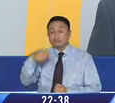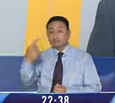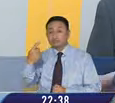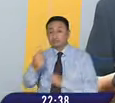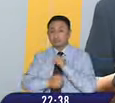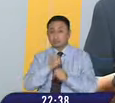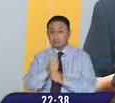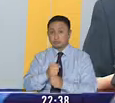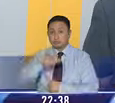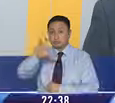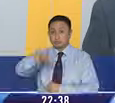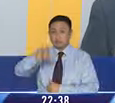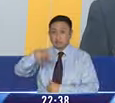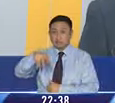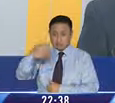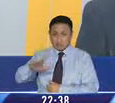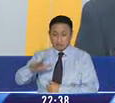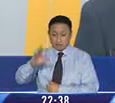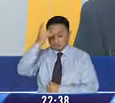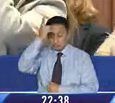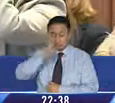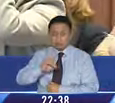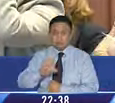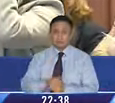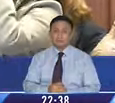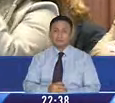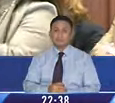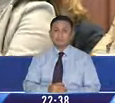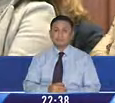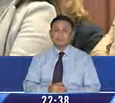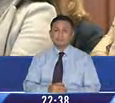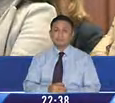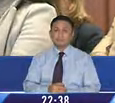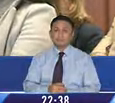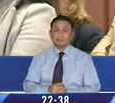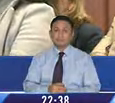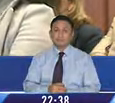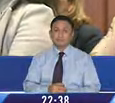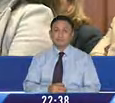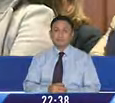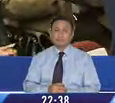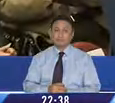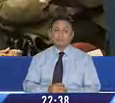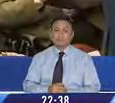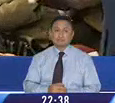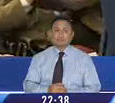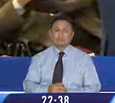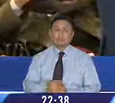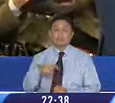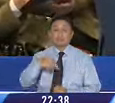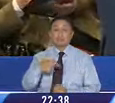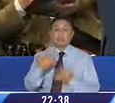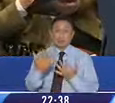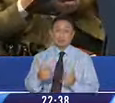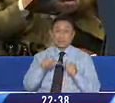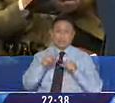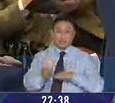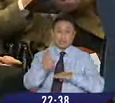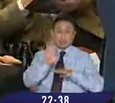del año próximo salga ya ese laudo. Aguardará el accionar del legislativo para dejar el cargo,